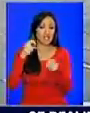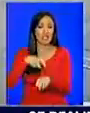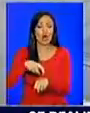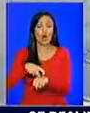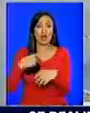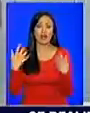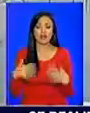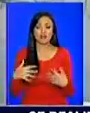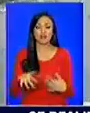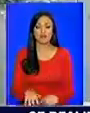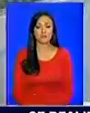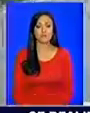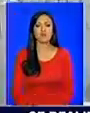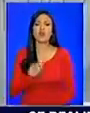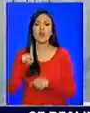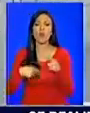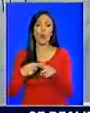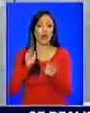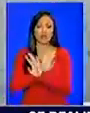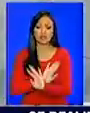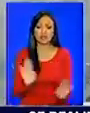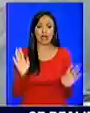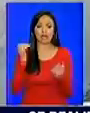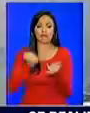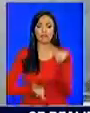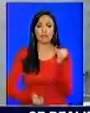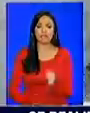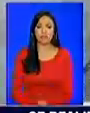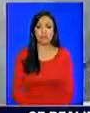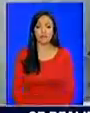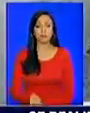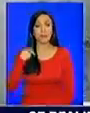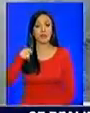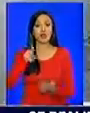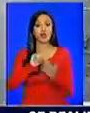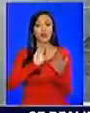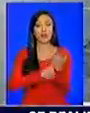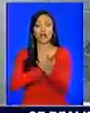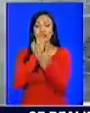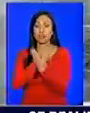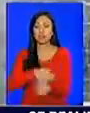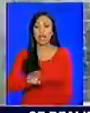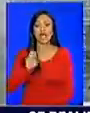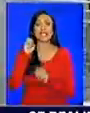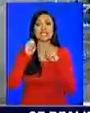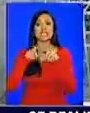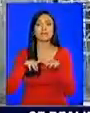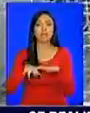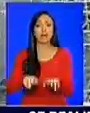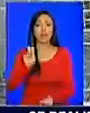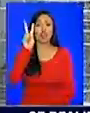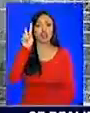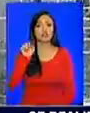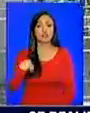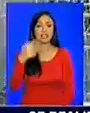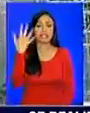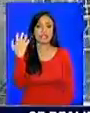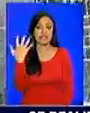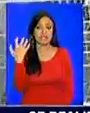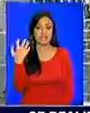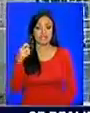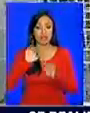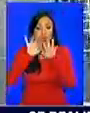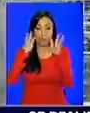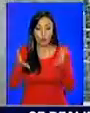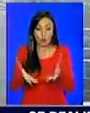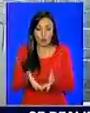pico. ¿Esto para cuándo se prevé que esté listo? Vamos a tener listo este proyecto para septiembre del año 2015. El embaulamiento lo vamos a terminar,